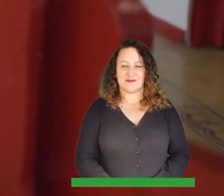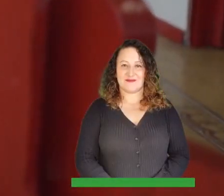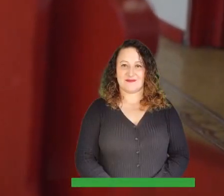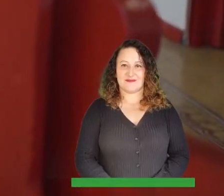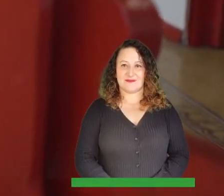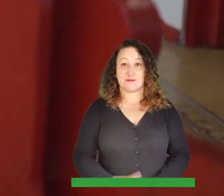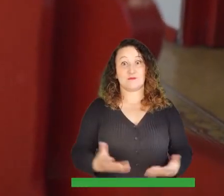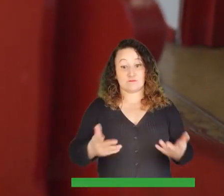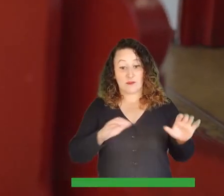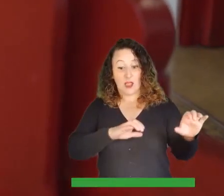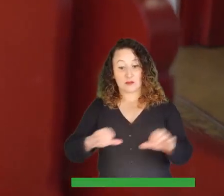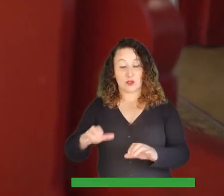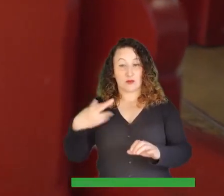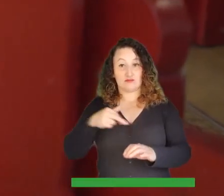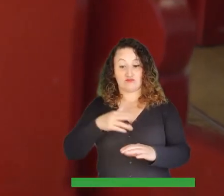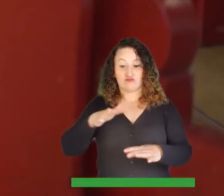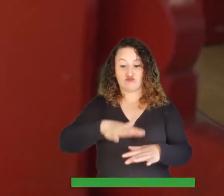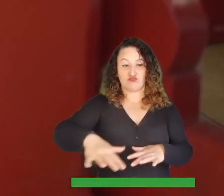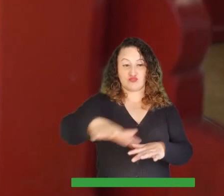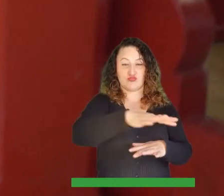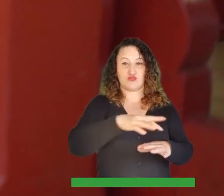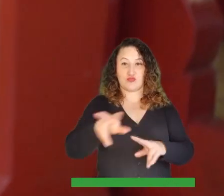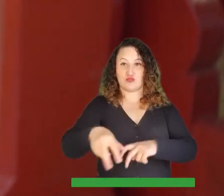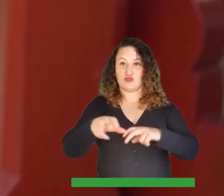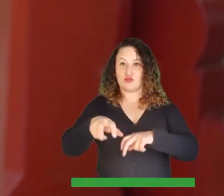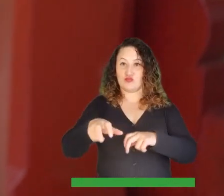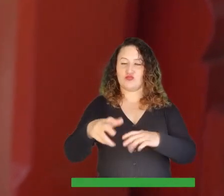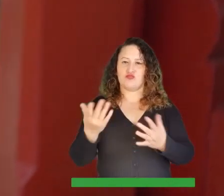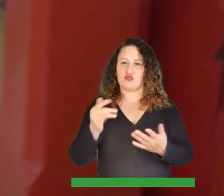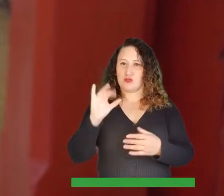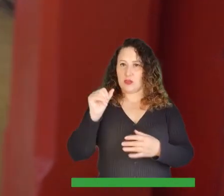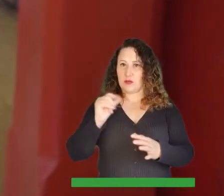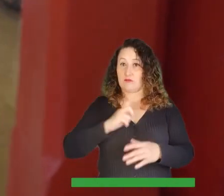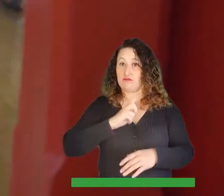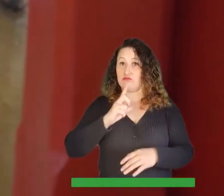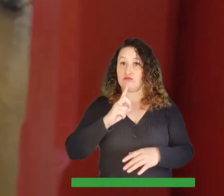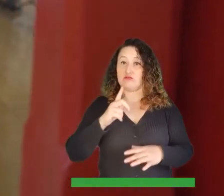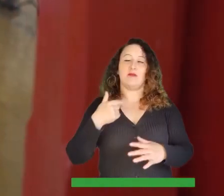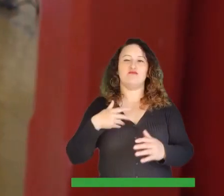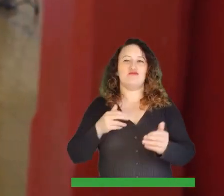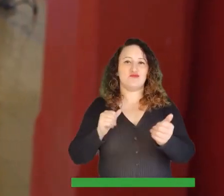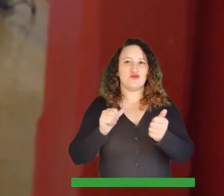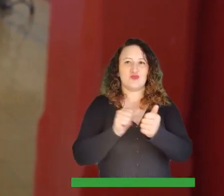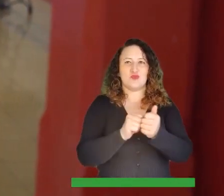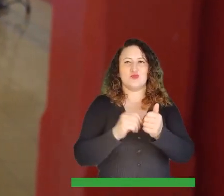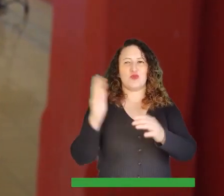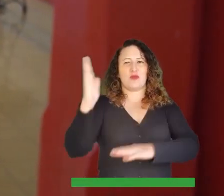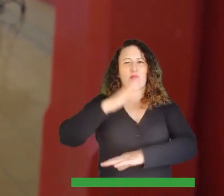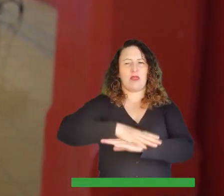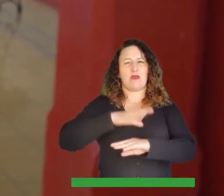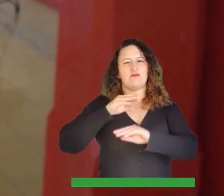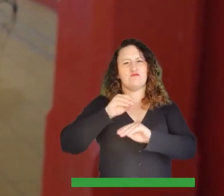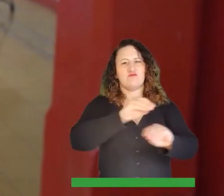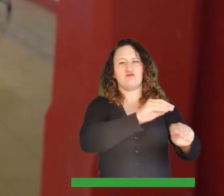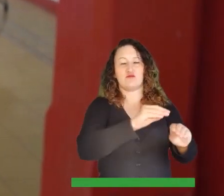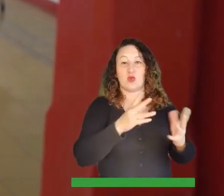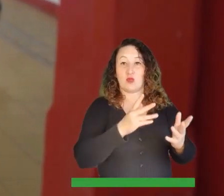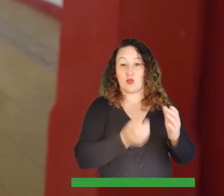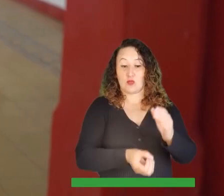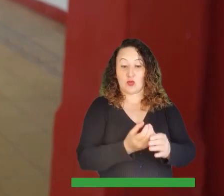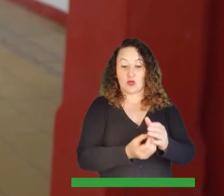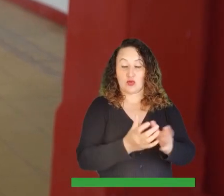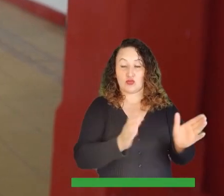Como parte de las acciones de extensión agropecuaria que lidera el ICA, acompañamos una de las tantas jornadas de capacitación a pequeños